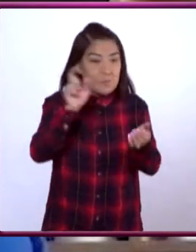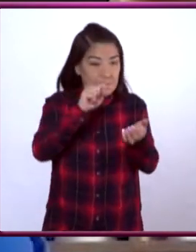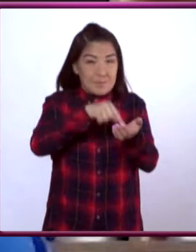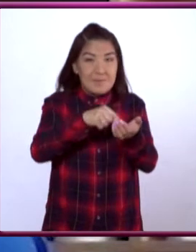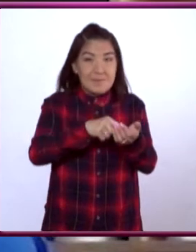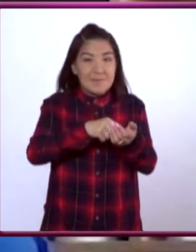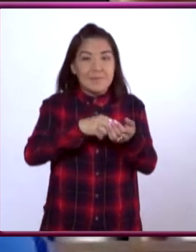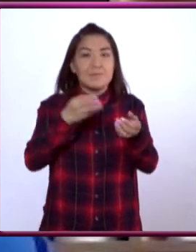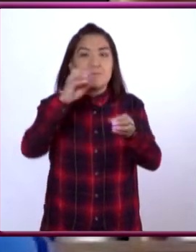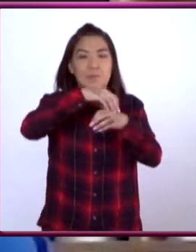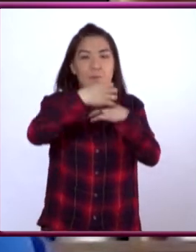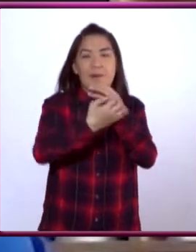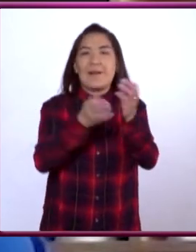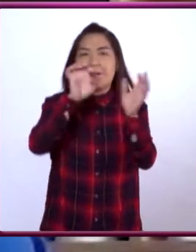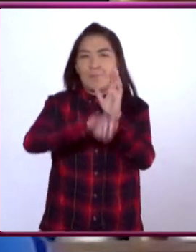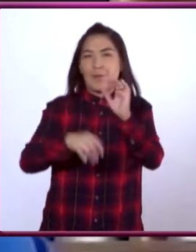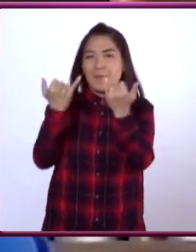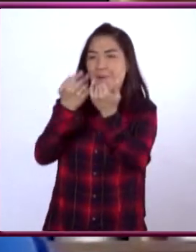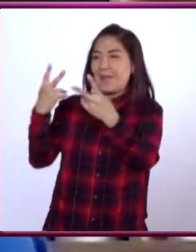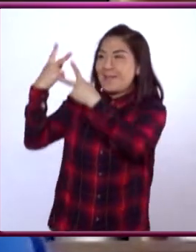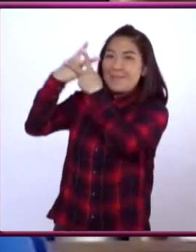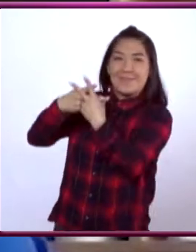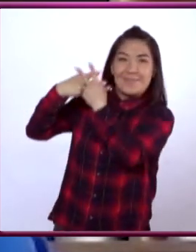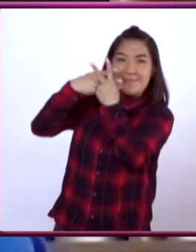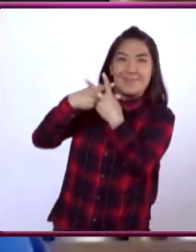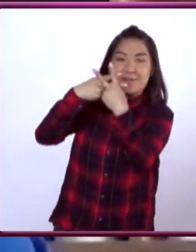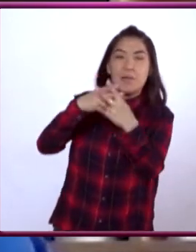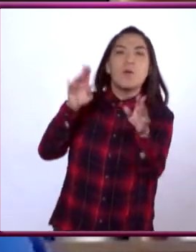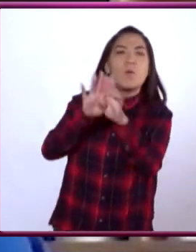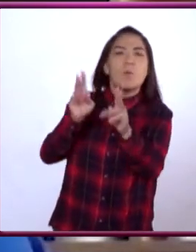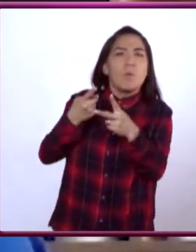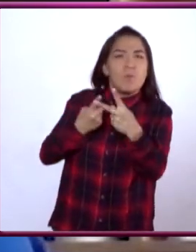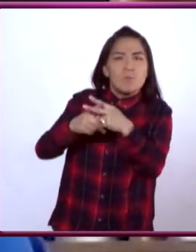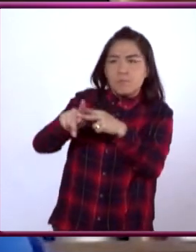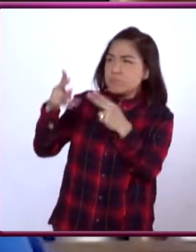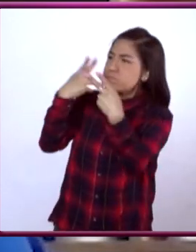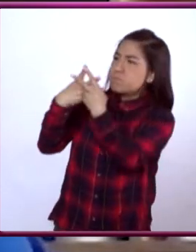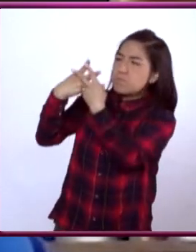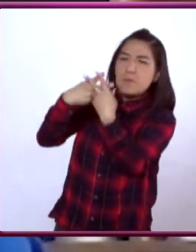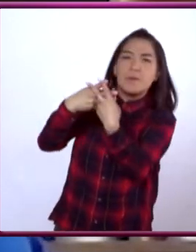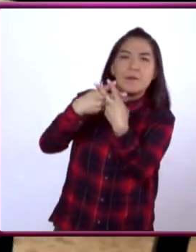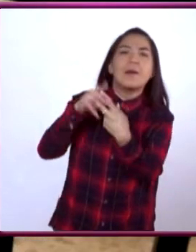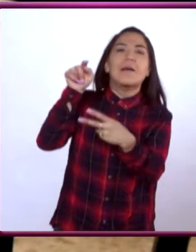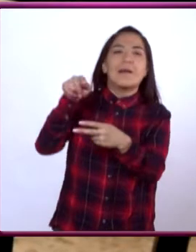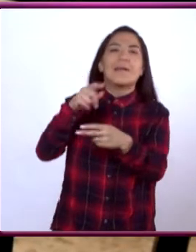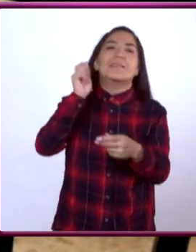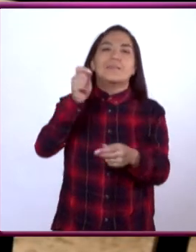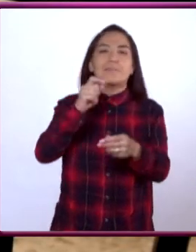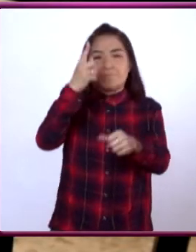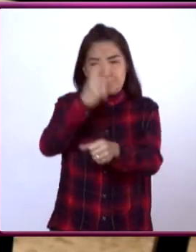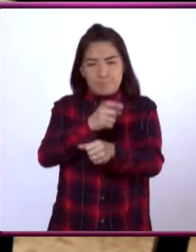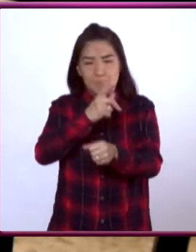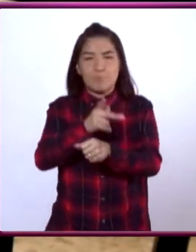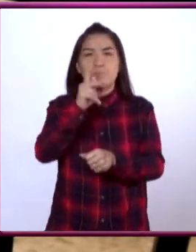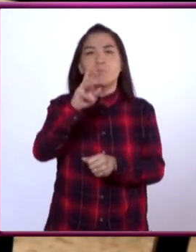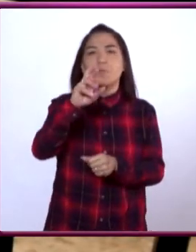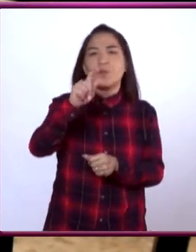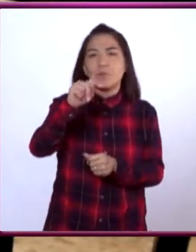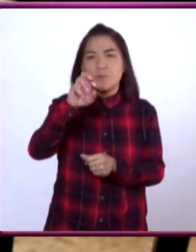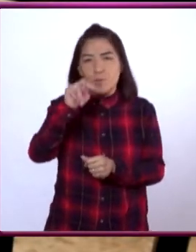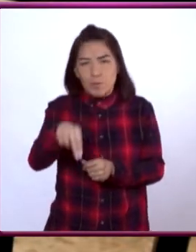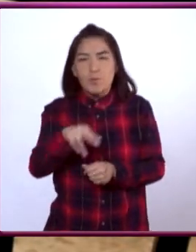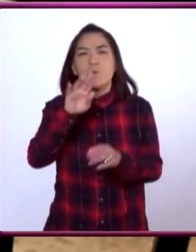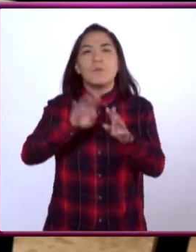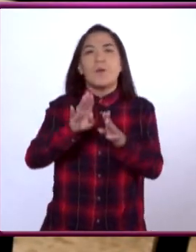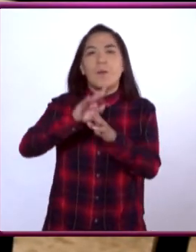cuando el universo empieza, que después las estrellas van reproduciendo un poco cómo empieza el universo, pues justamente son primero los protones